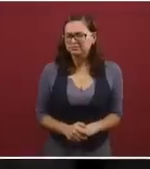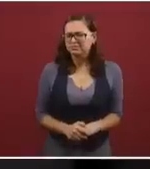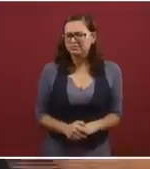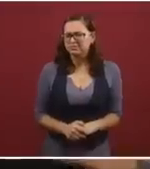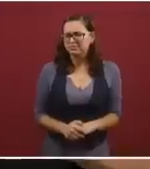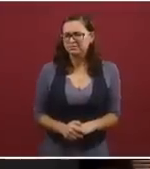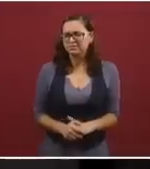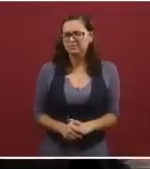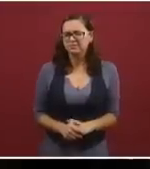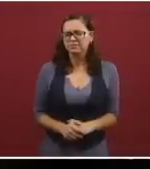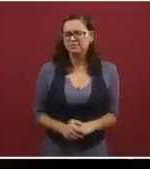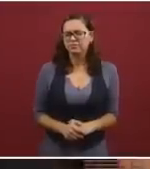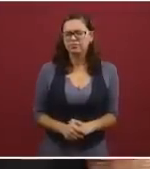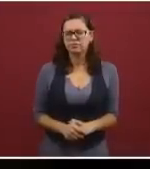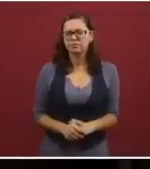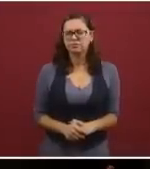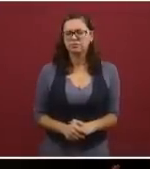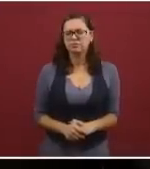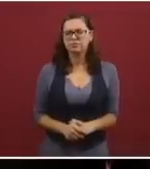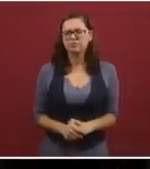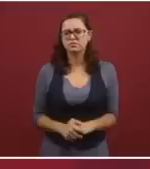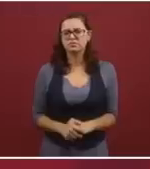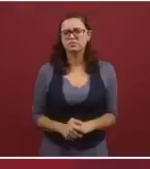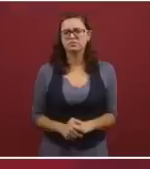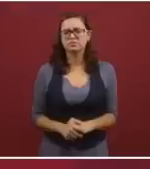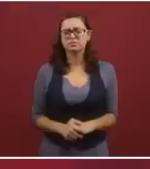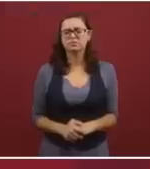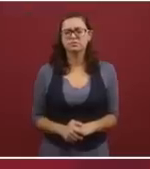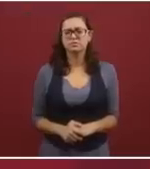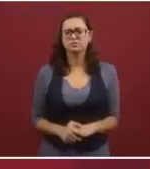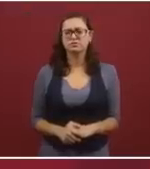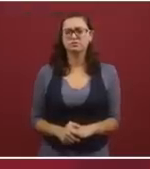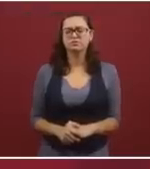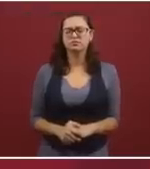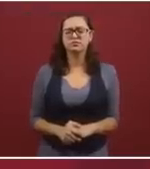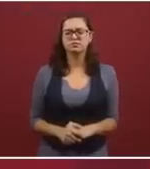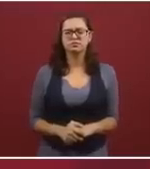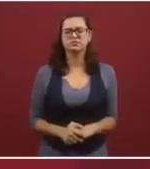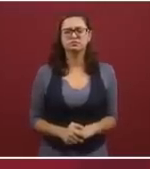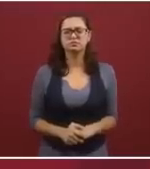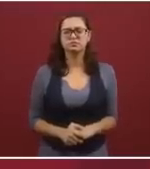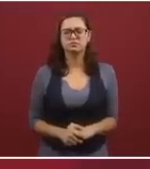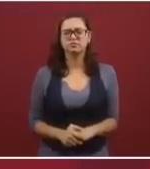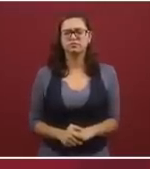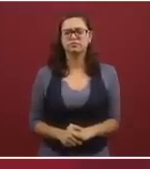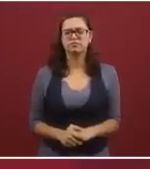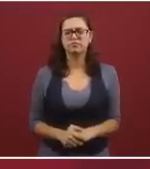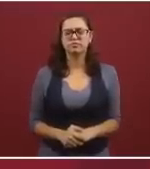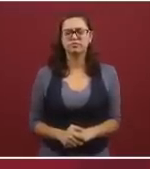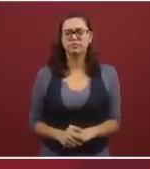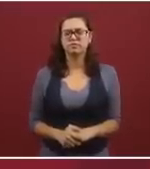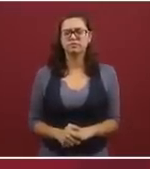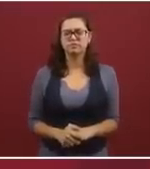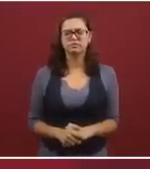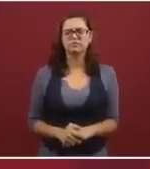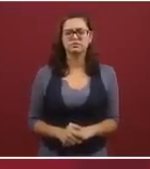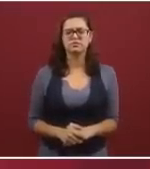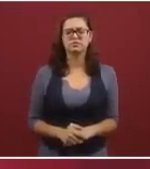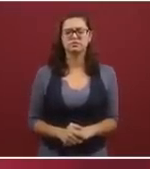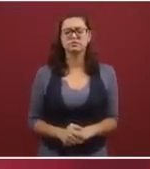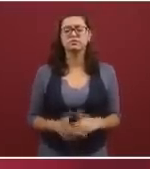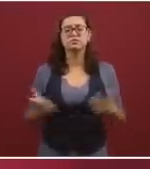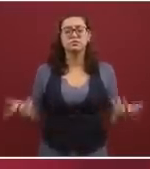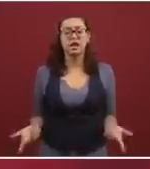vamos a crear. Mire, el ejemplo de cómo se avanzó en adquirir una